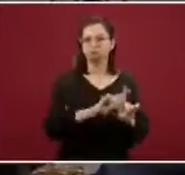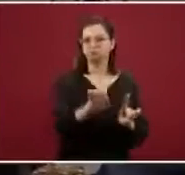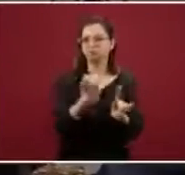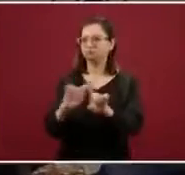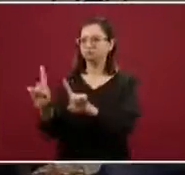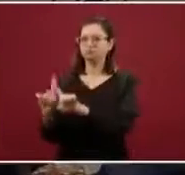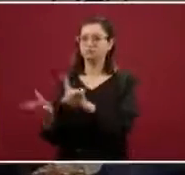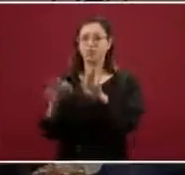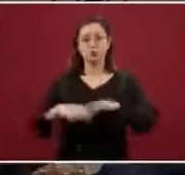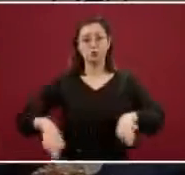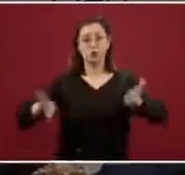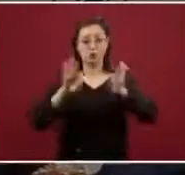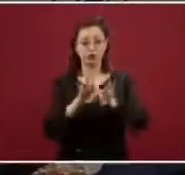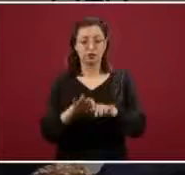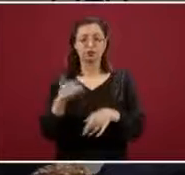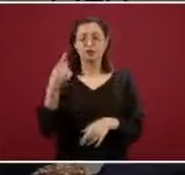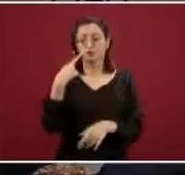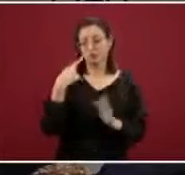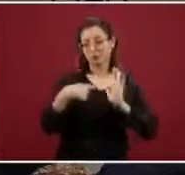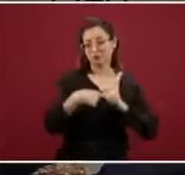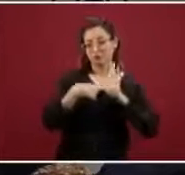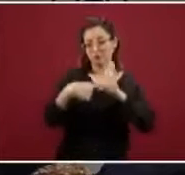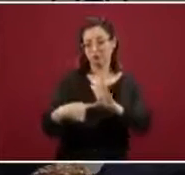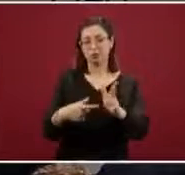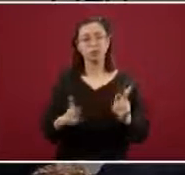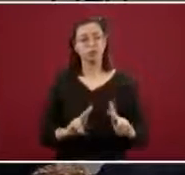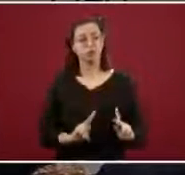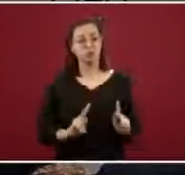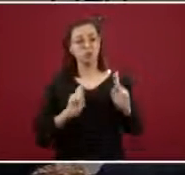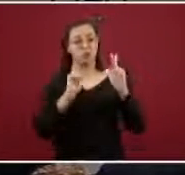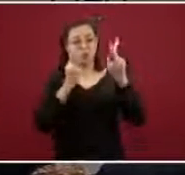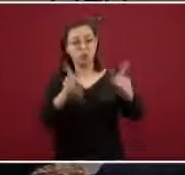Este puente permite que